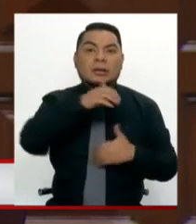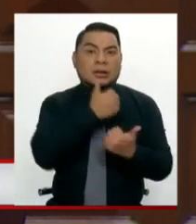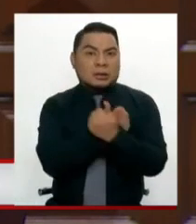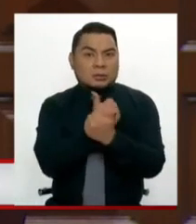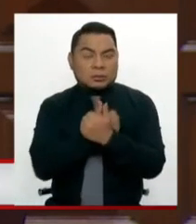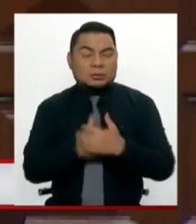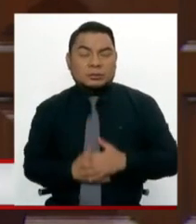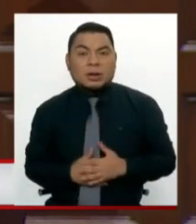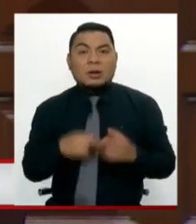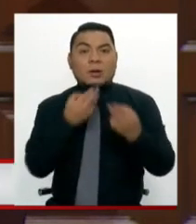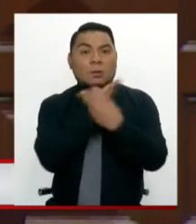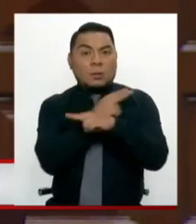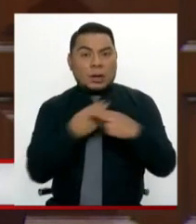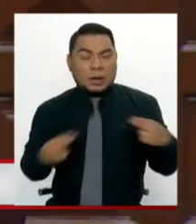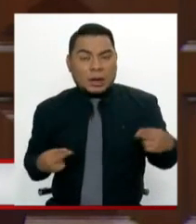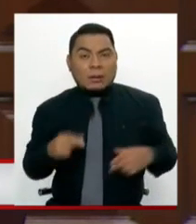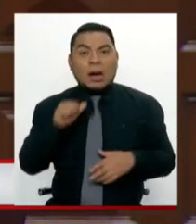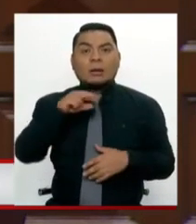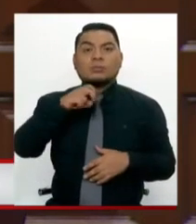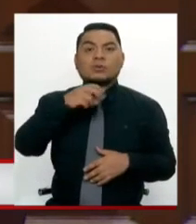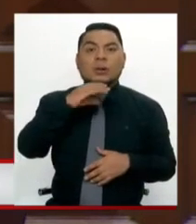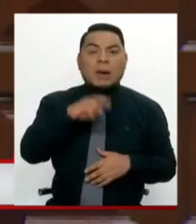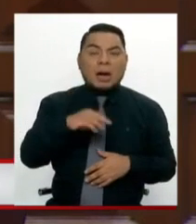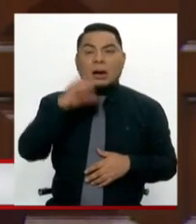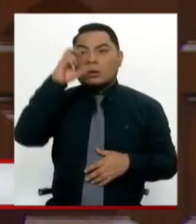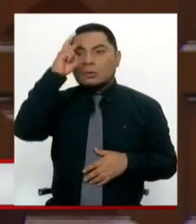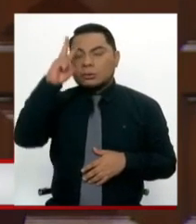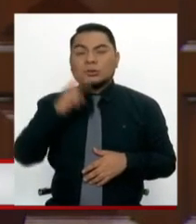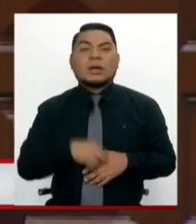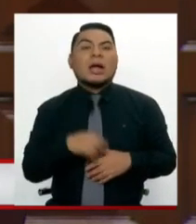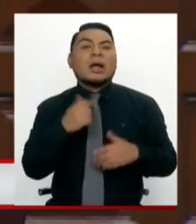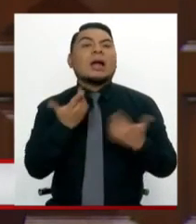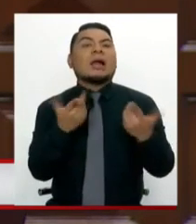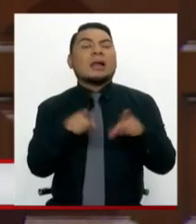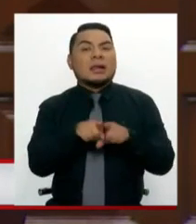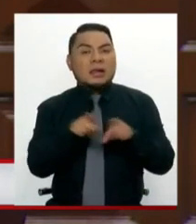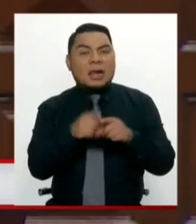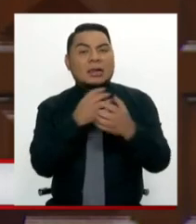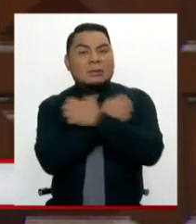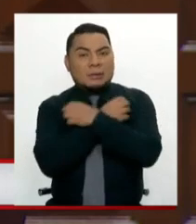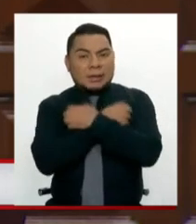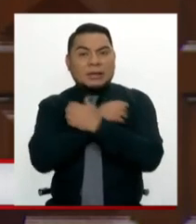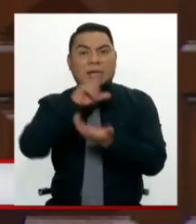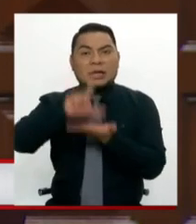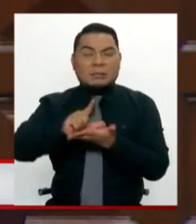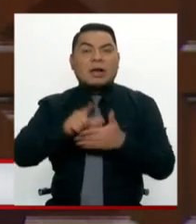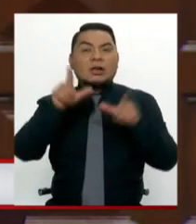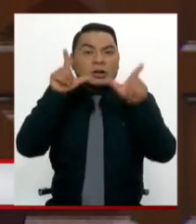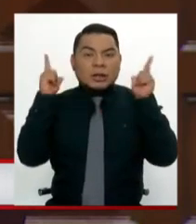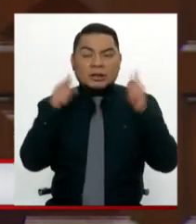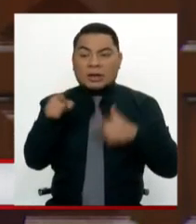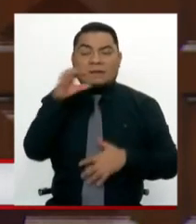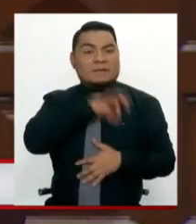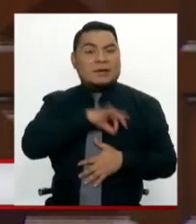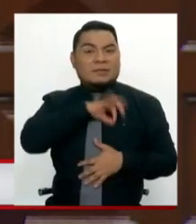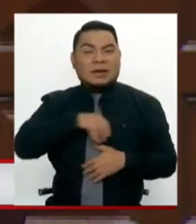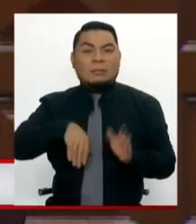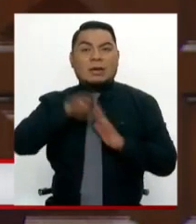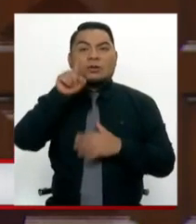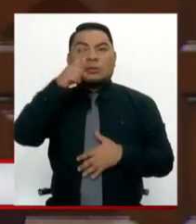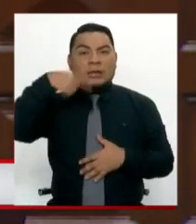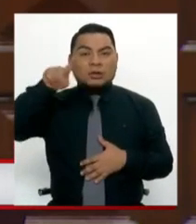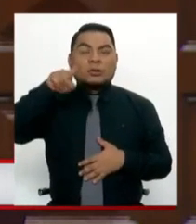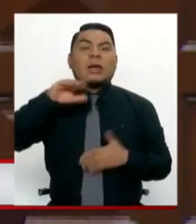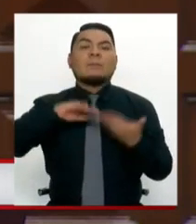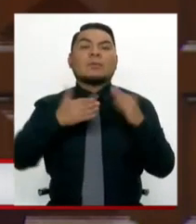Ayacucho, Huancavelica, Apurímac, Cusco, Lambayeque, Lima y Loreto, beneficiando a más de